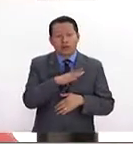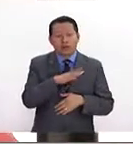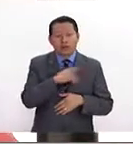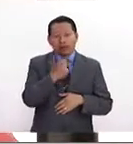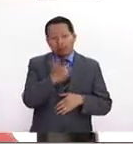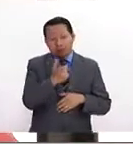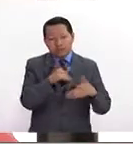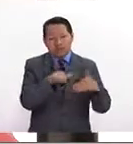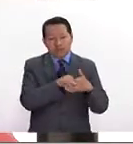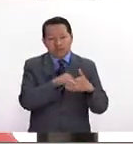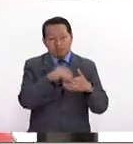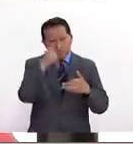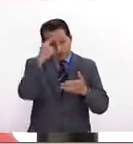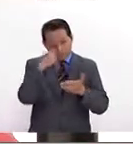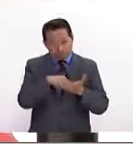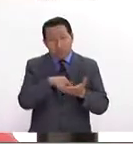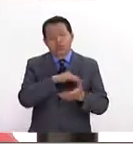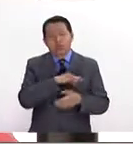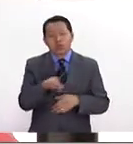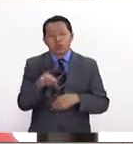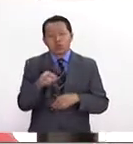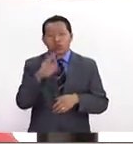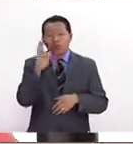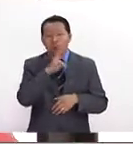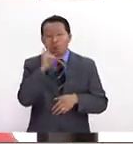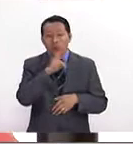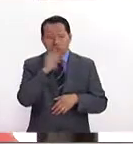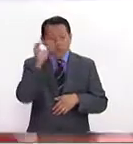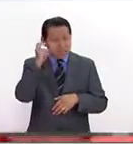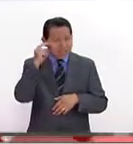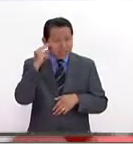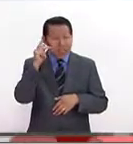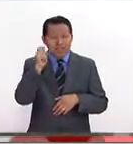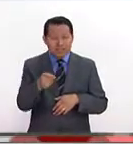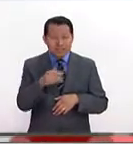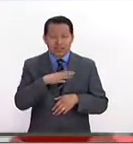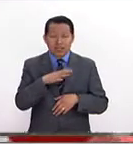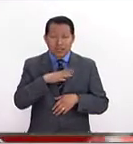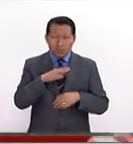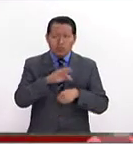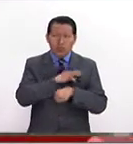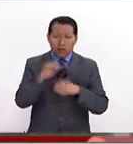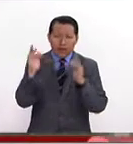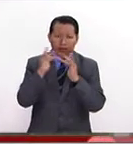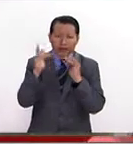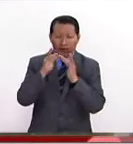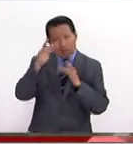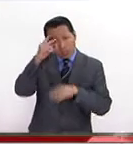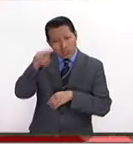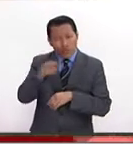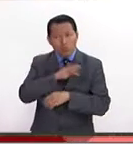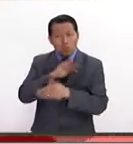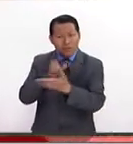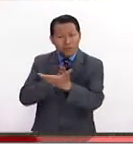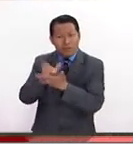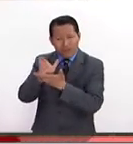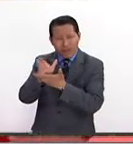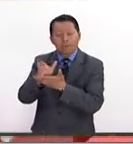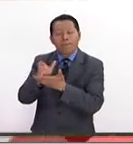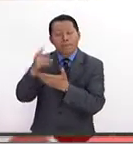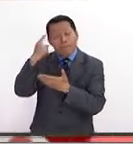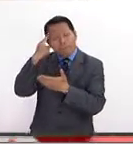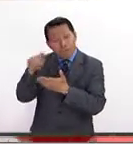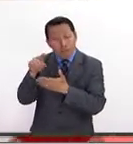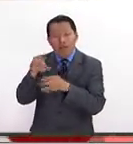cercana, considero que Rusia, China son mercados potenciales, donde México puede entrar a